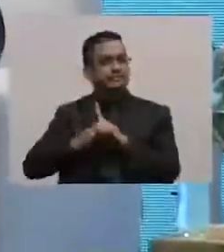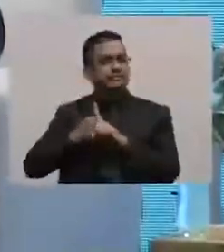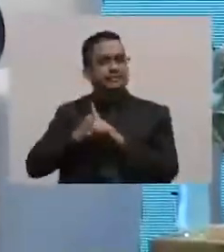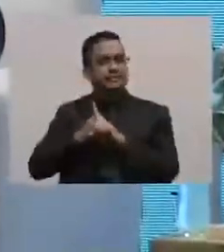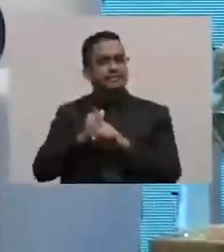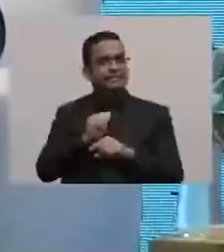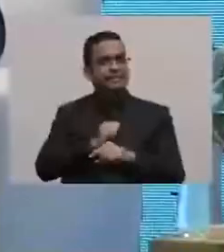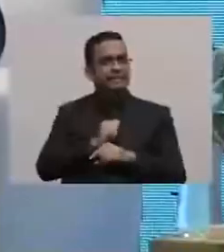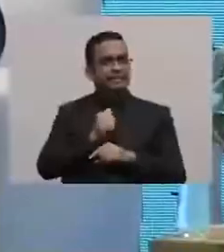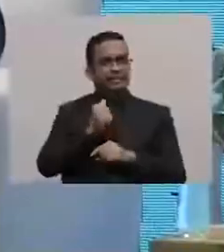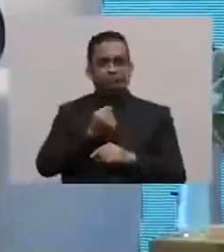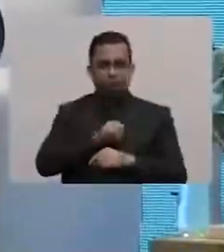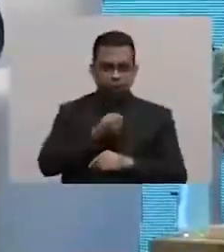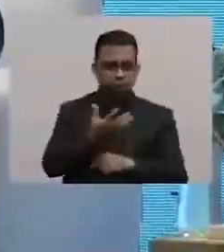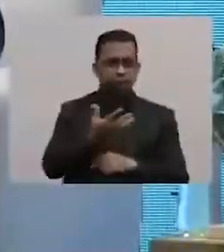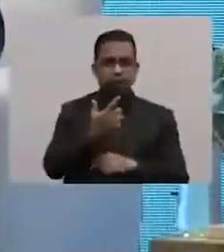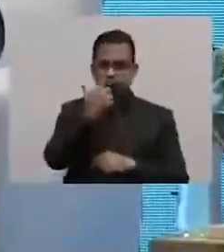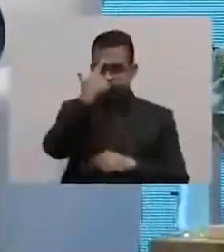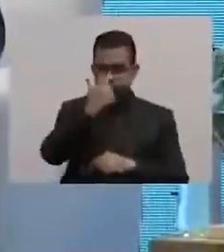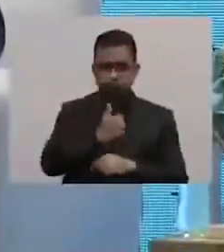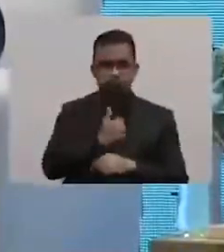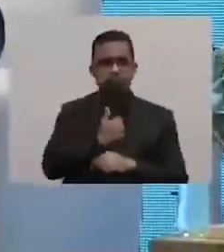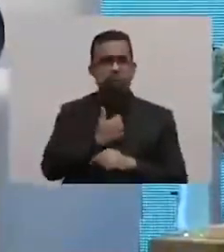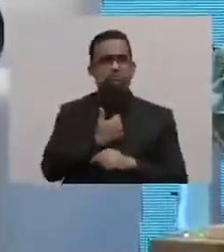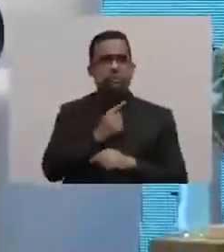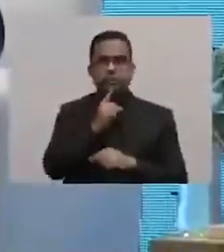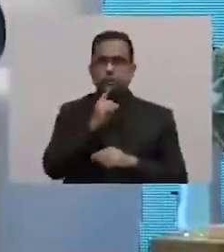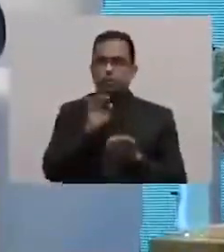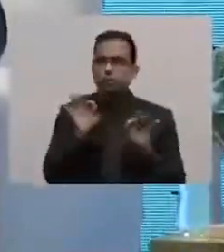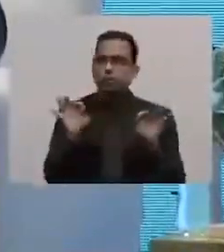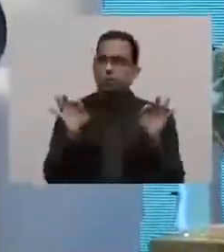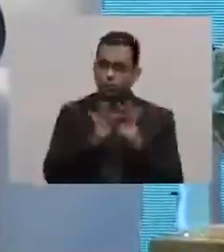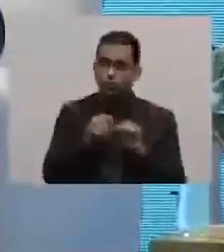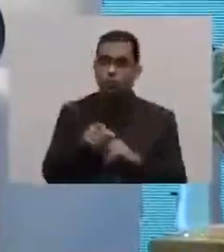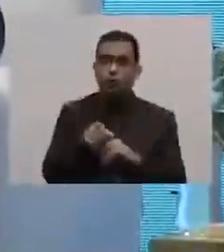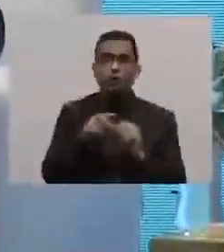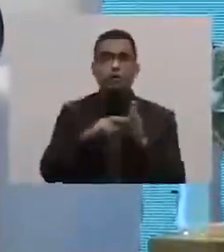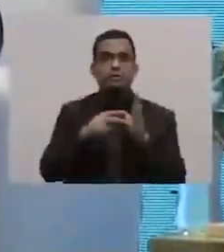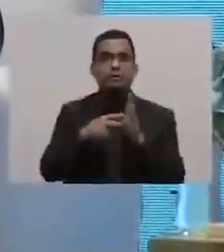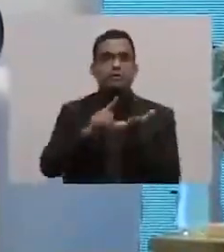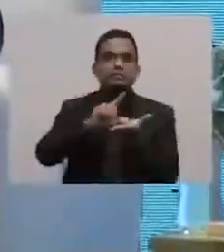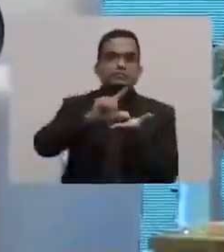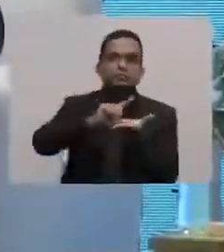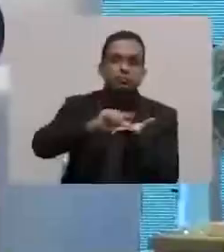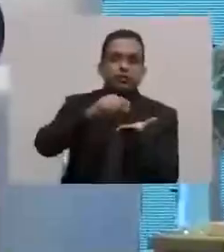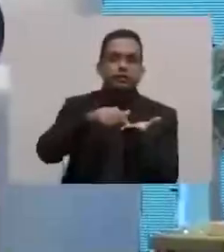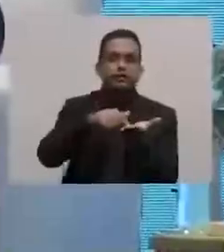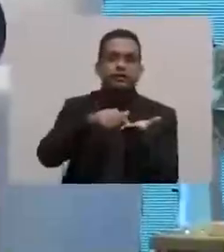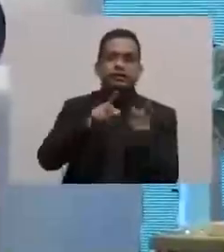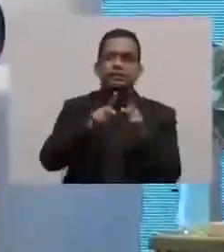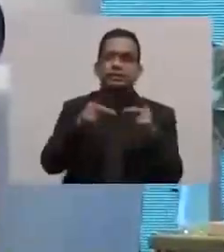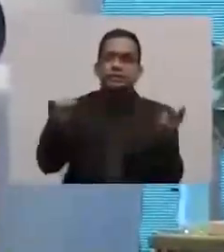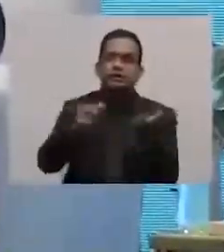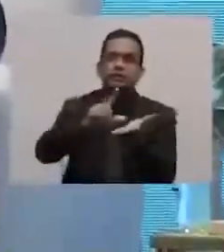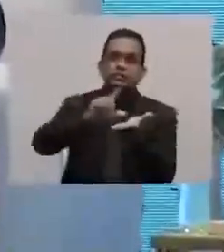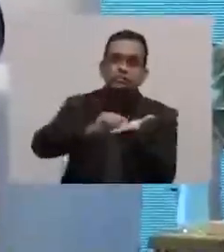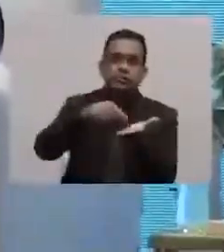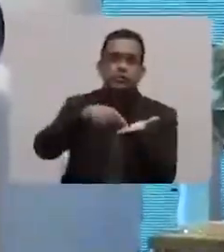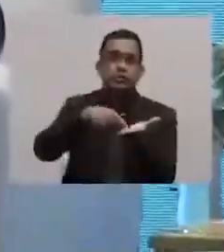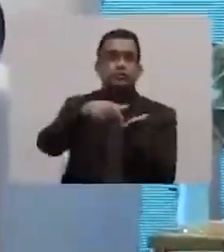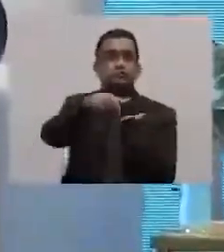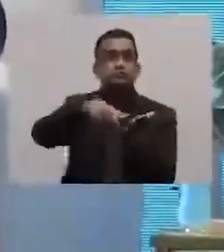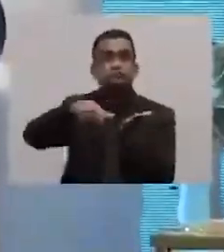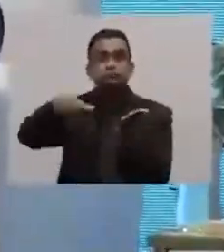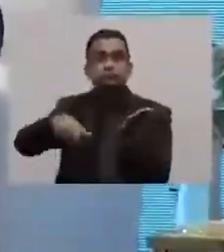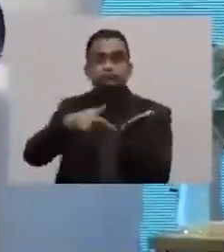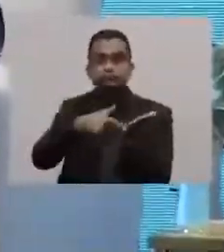clave, porque la libertad de expresión es la libertad de prensa que nosotros también tenemos que tener para tener unas relaciones con